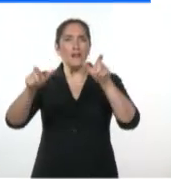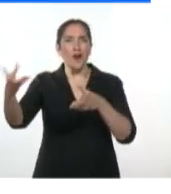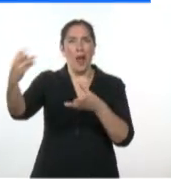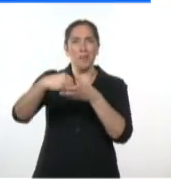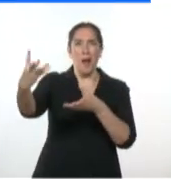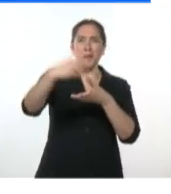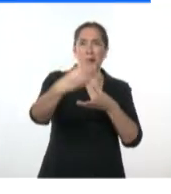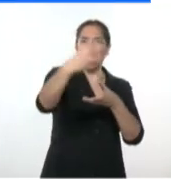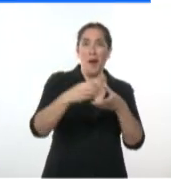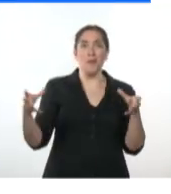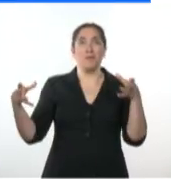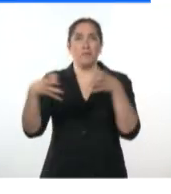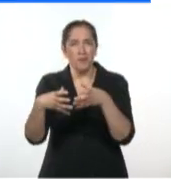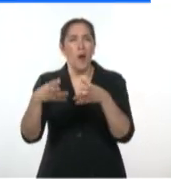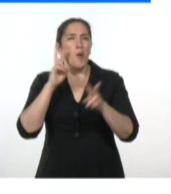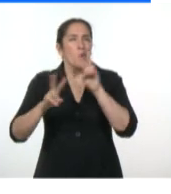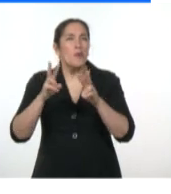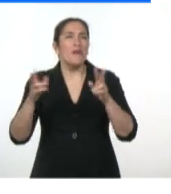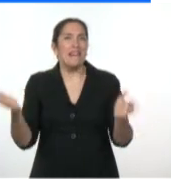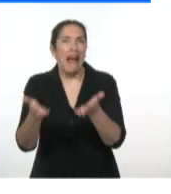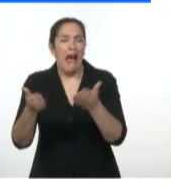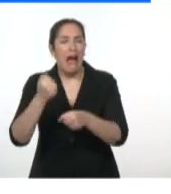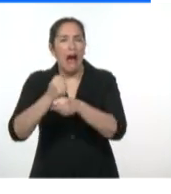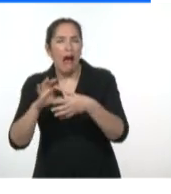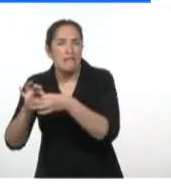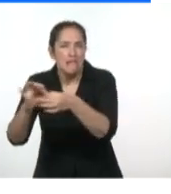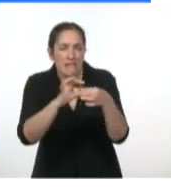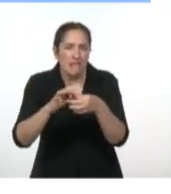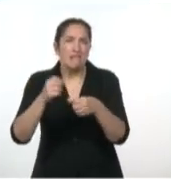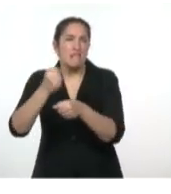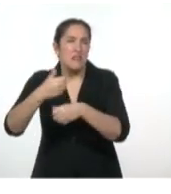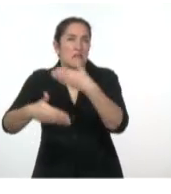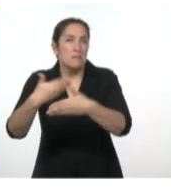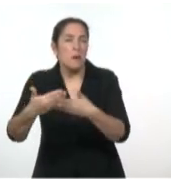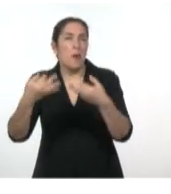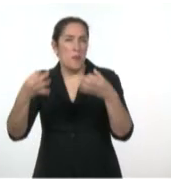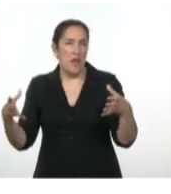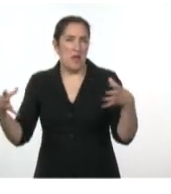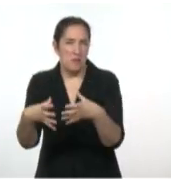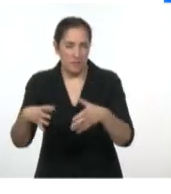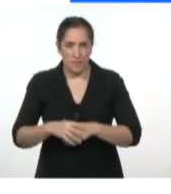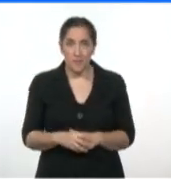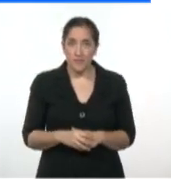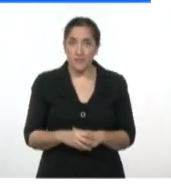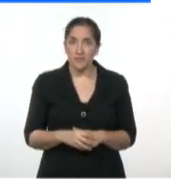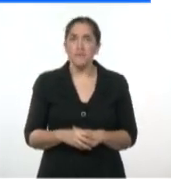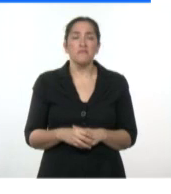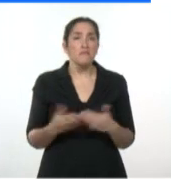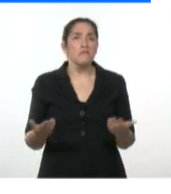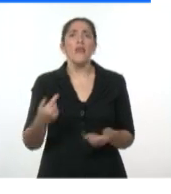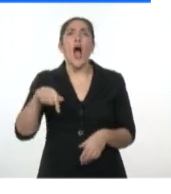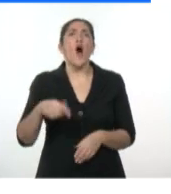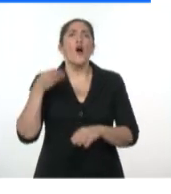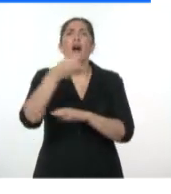y desarrollan actitudes sociales solidarias basadas en la buena convivencia. ¿Nuestra próxima parada? Un